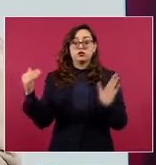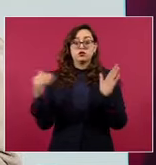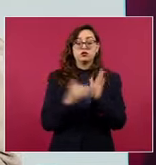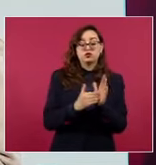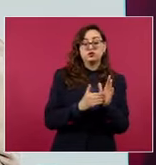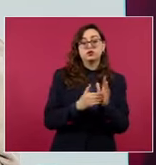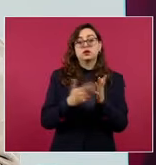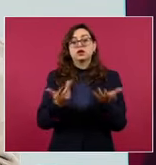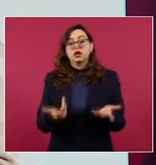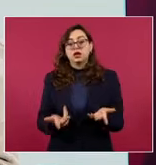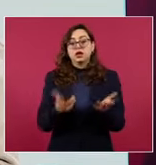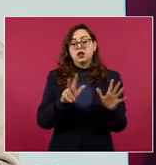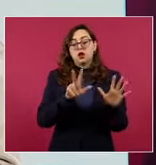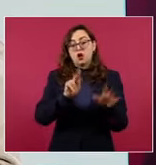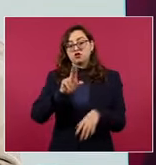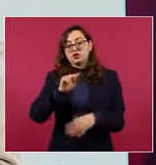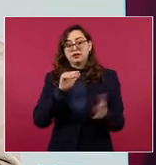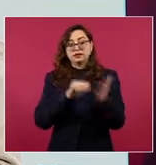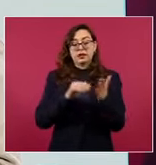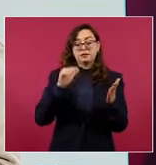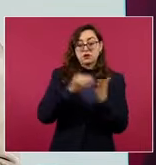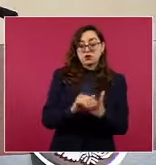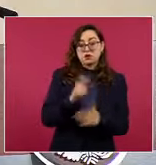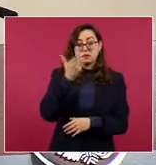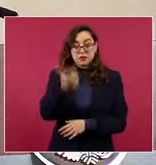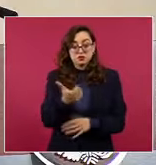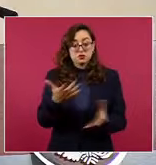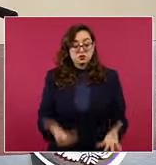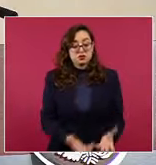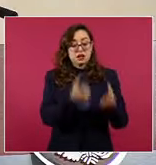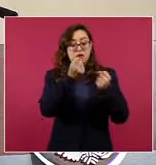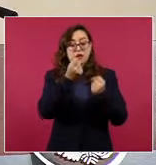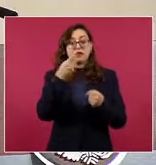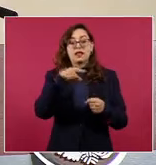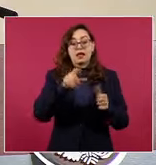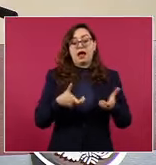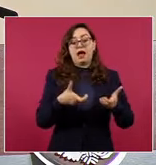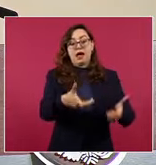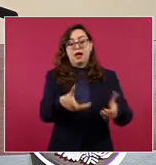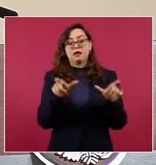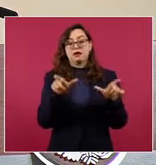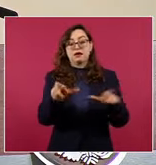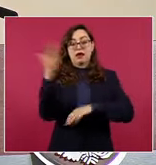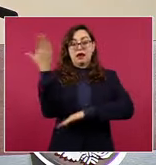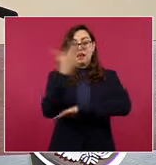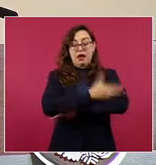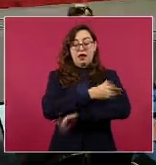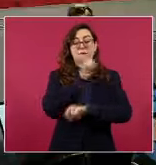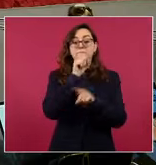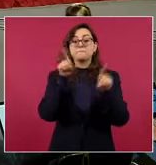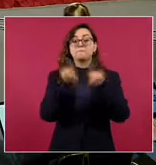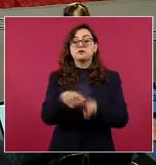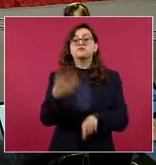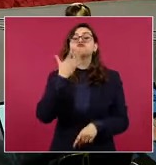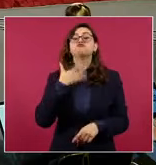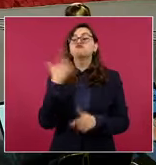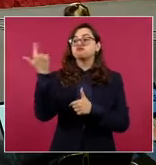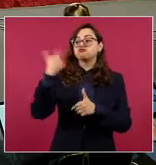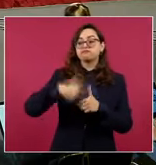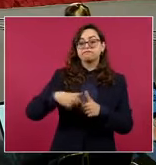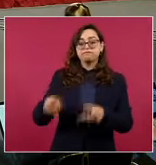se ahorraron más de 241 mil millones al evitar el robo del hidrocarburos.